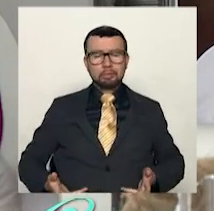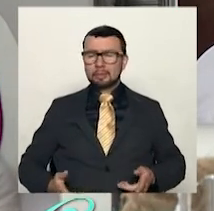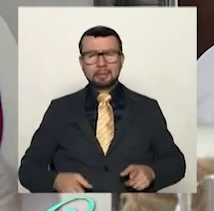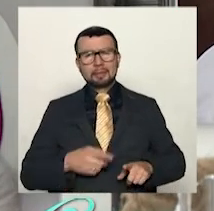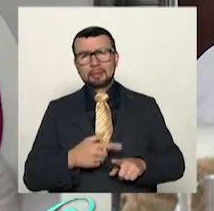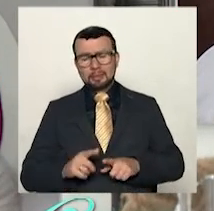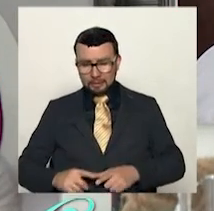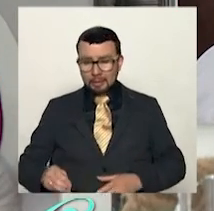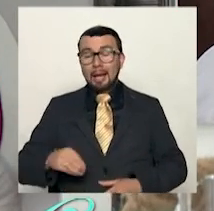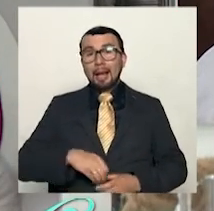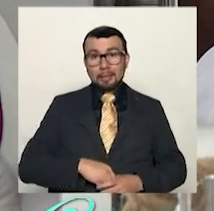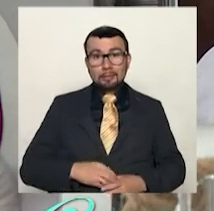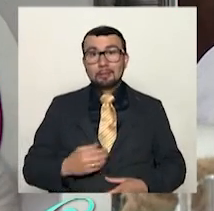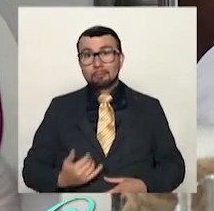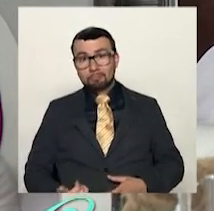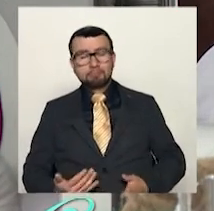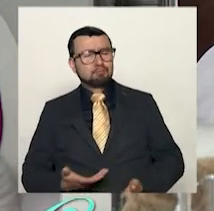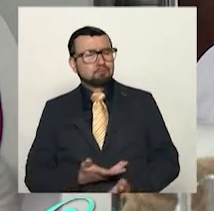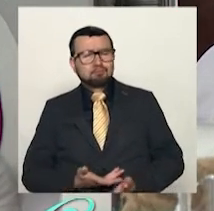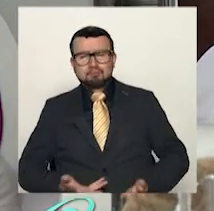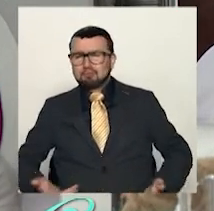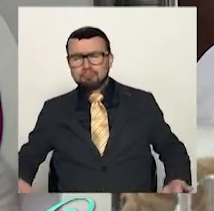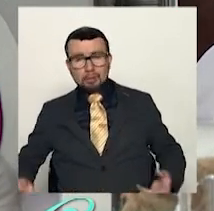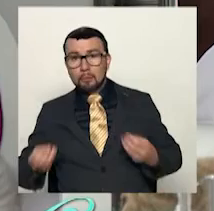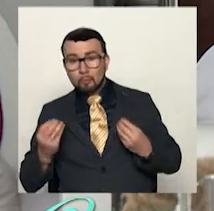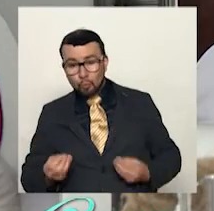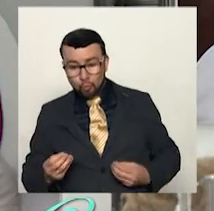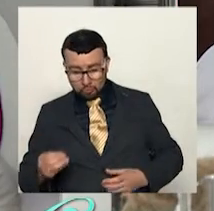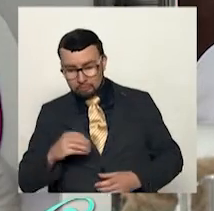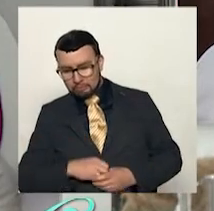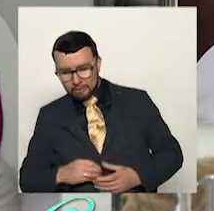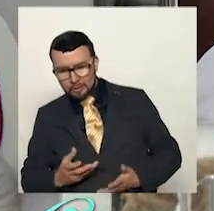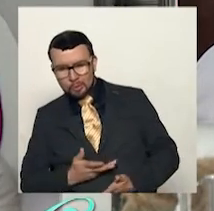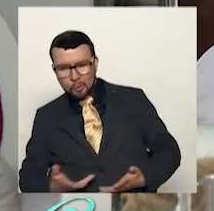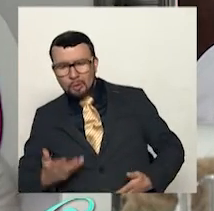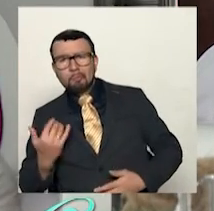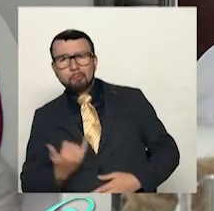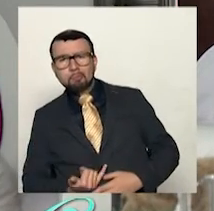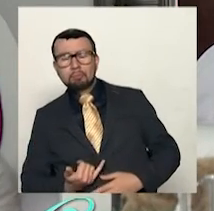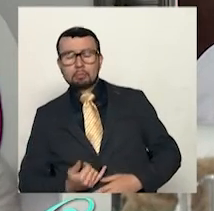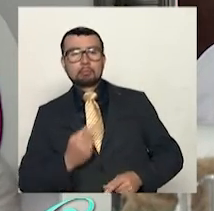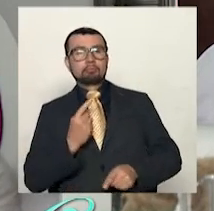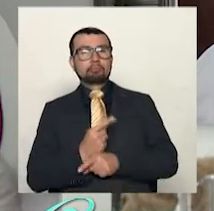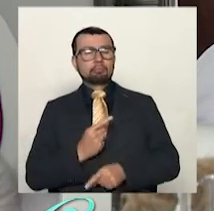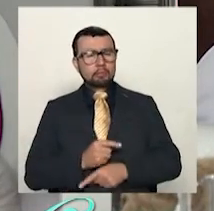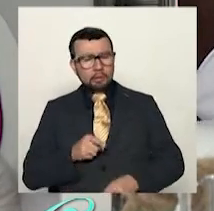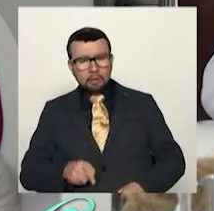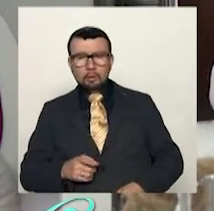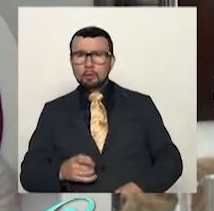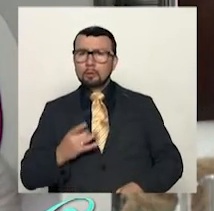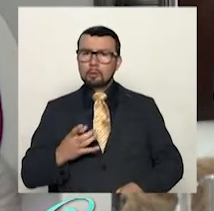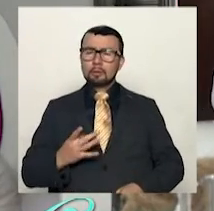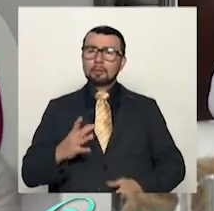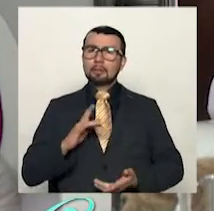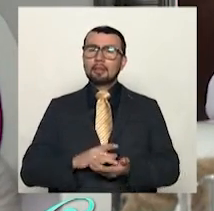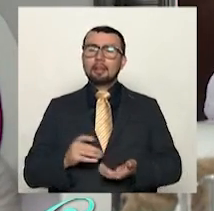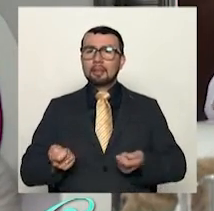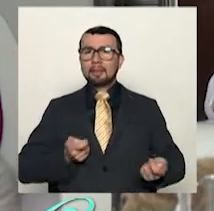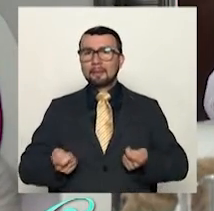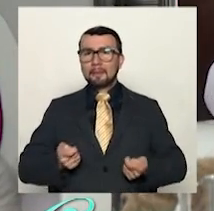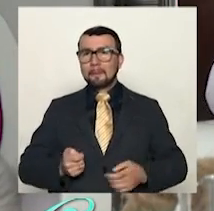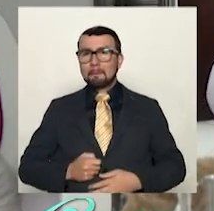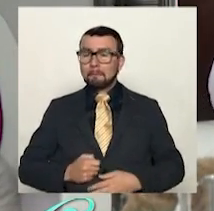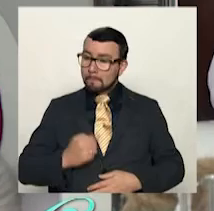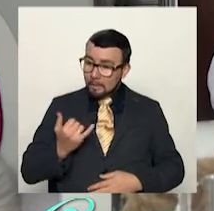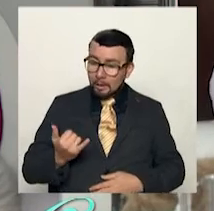donde están los ganglios. Entonces hay una gran cantidad de cosas que tienen que ver con el dolor. Entonces está el doctor Germán Ruiz